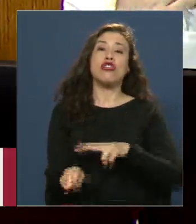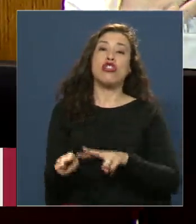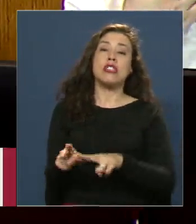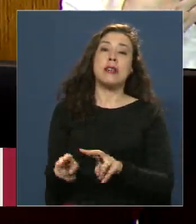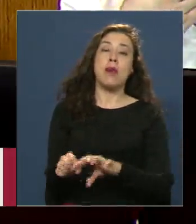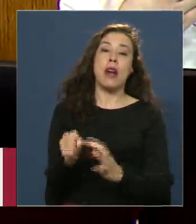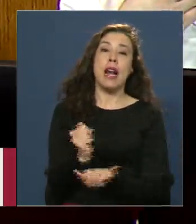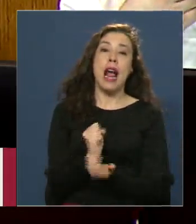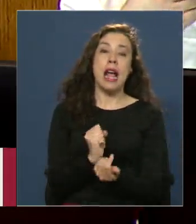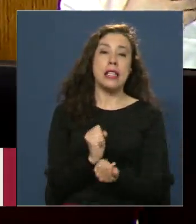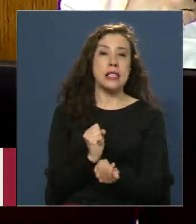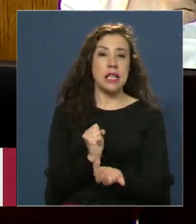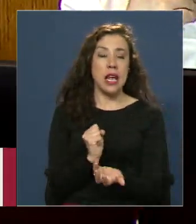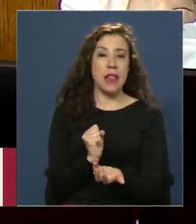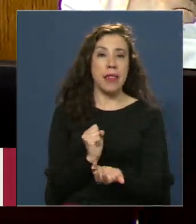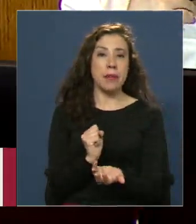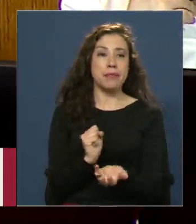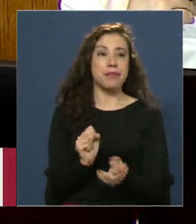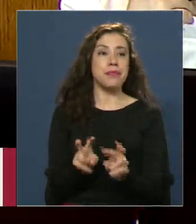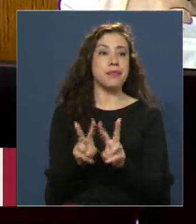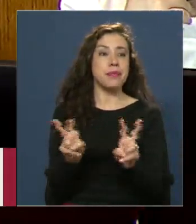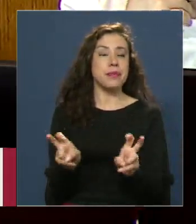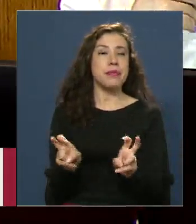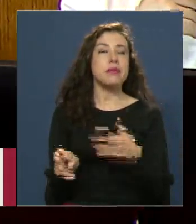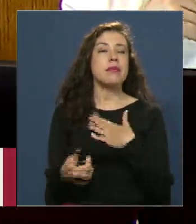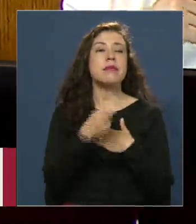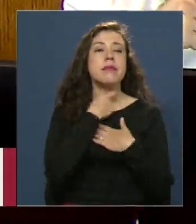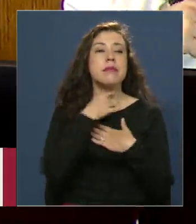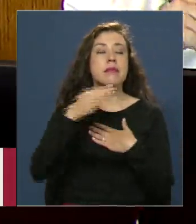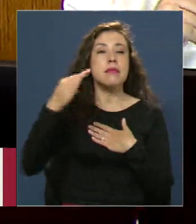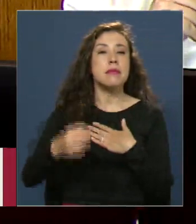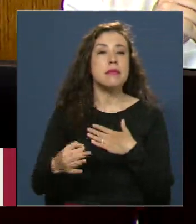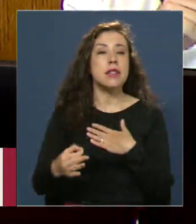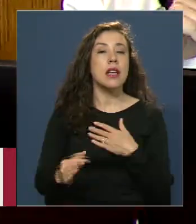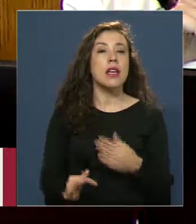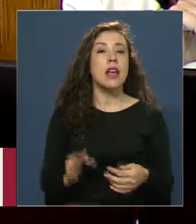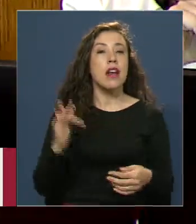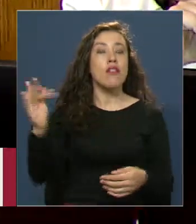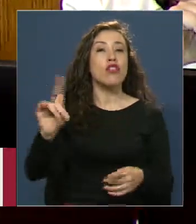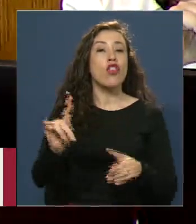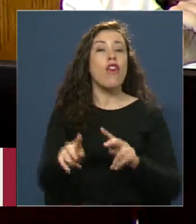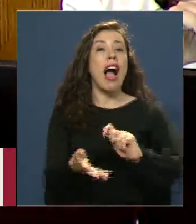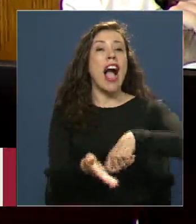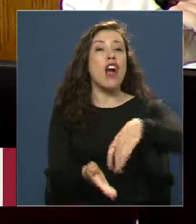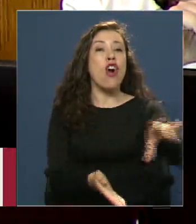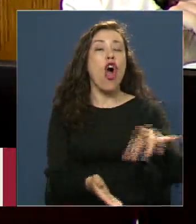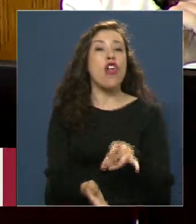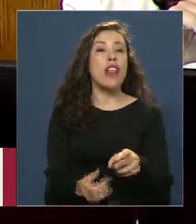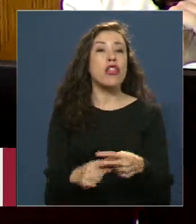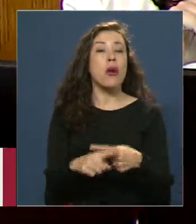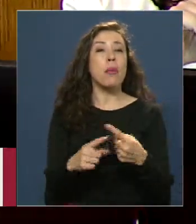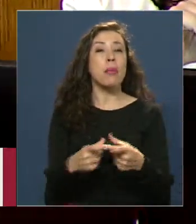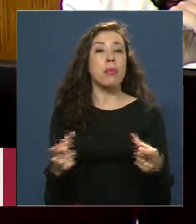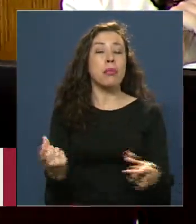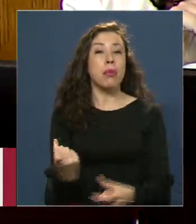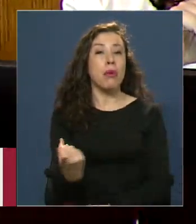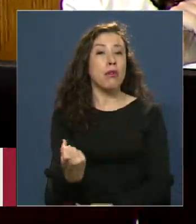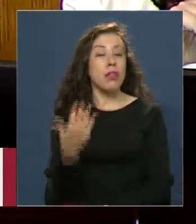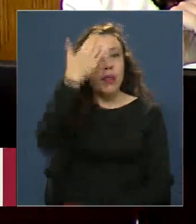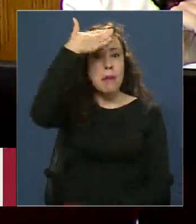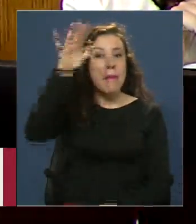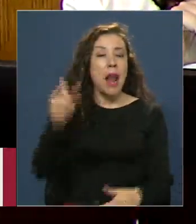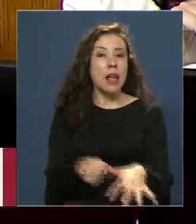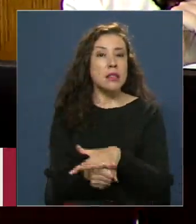Hacienda, tanto en materia de asegurar que no habrá contratos de relaciones laborales